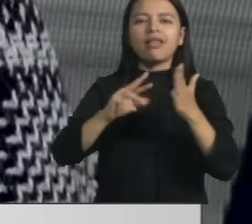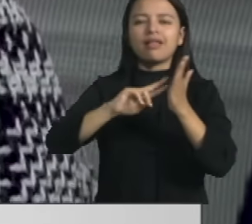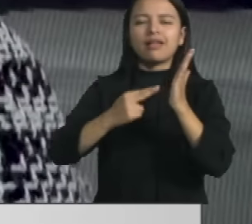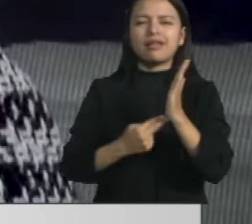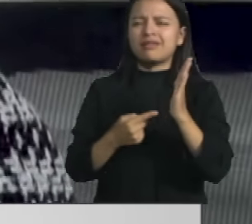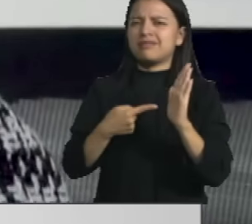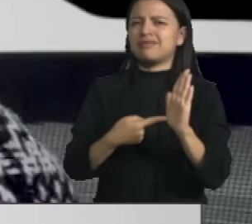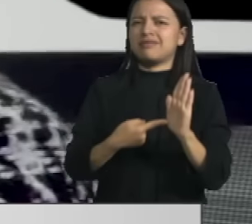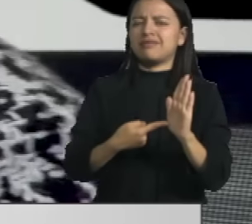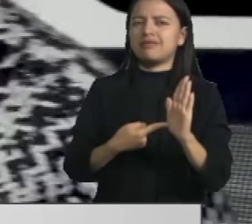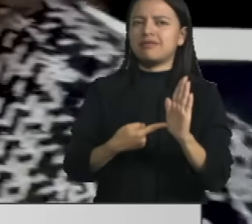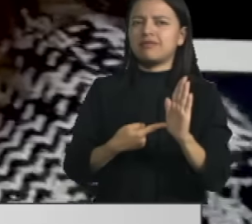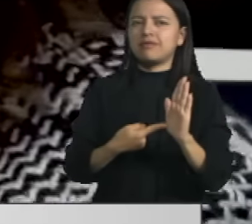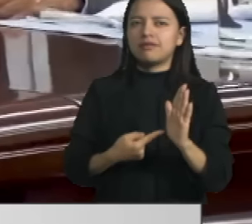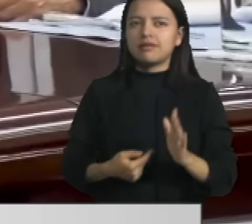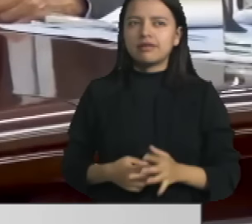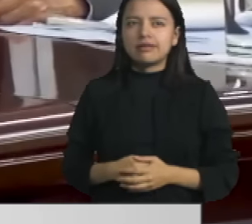derogatoria.